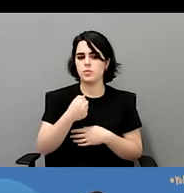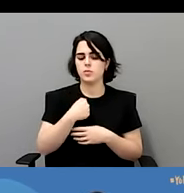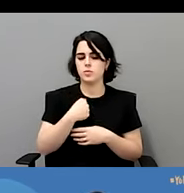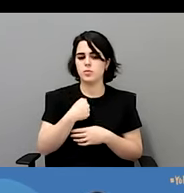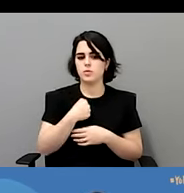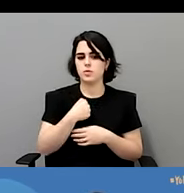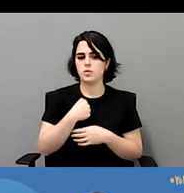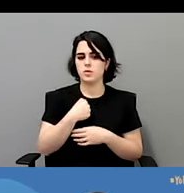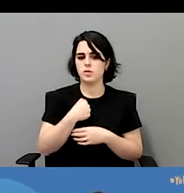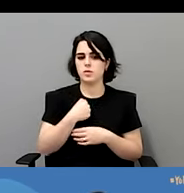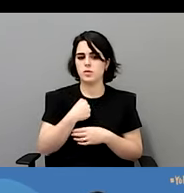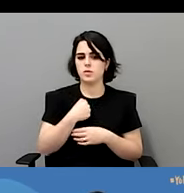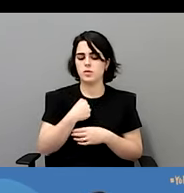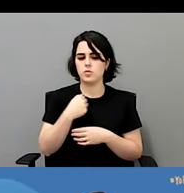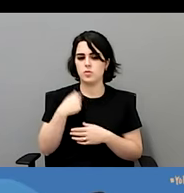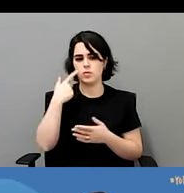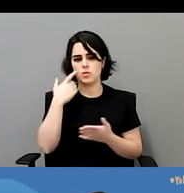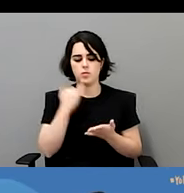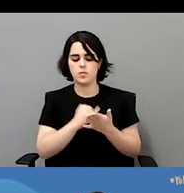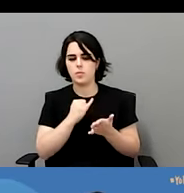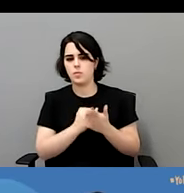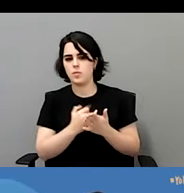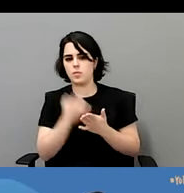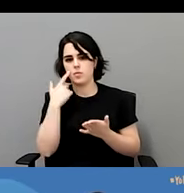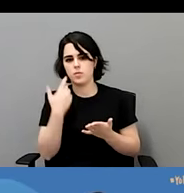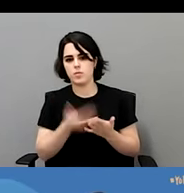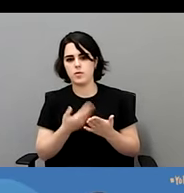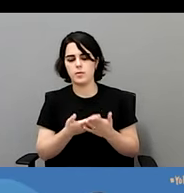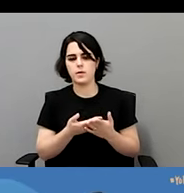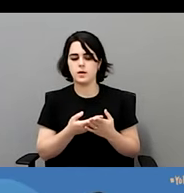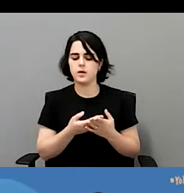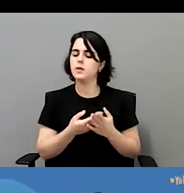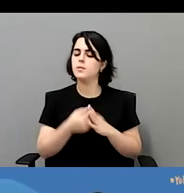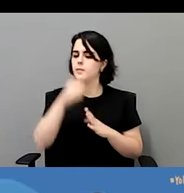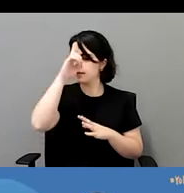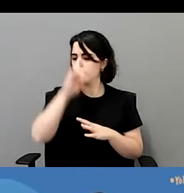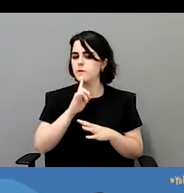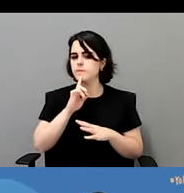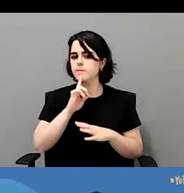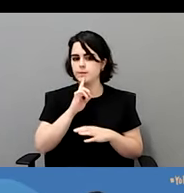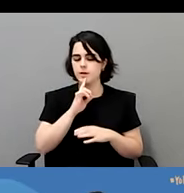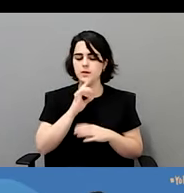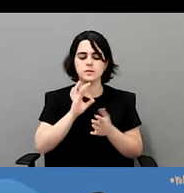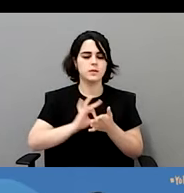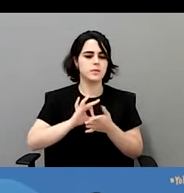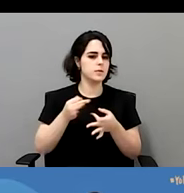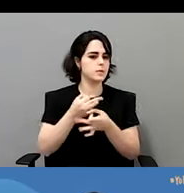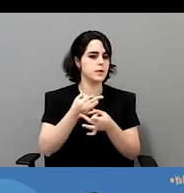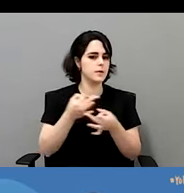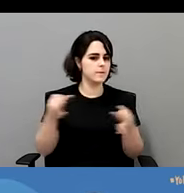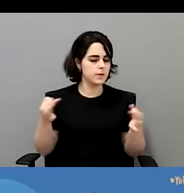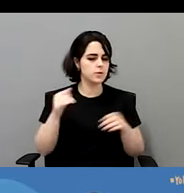que te ajustan al perfil del servicio,